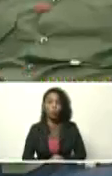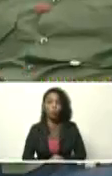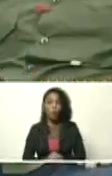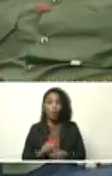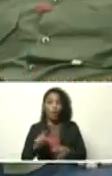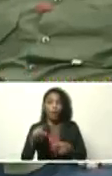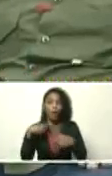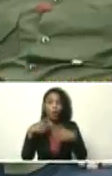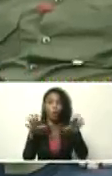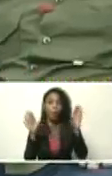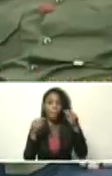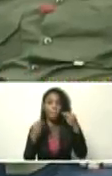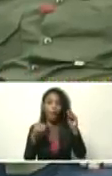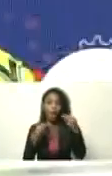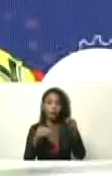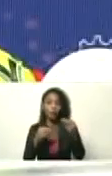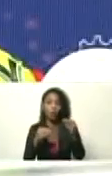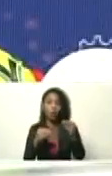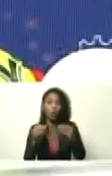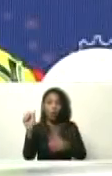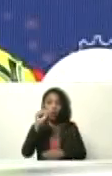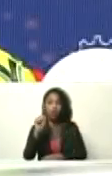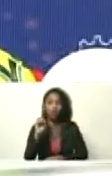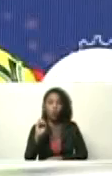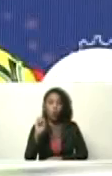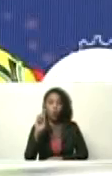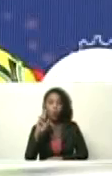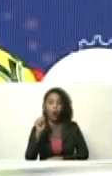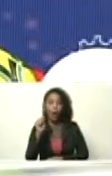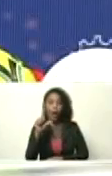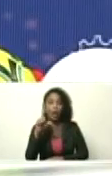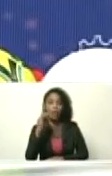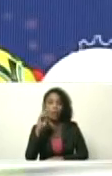Plastic. Soralina Hernández, Soralina.